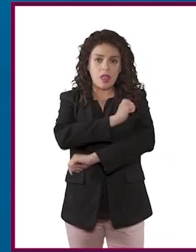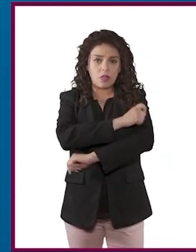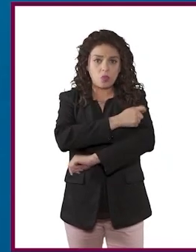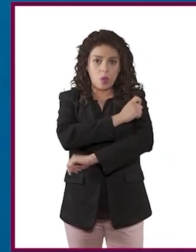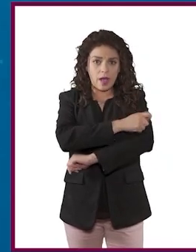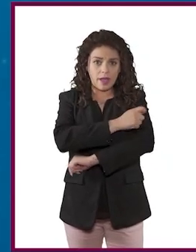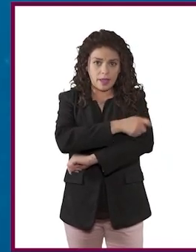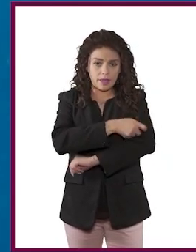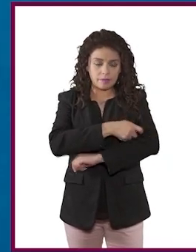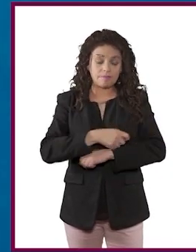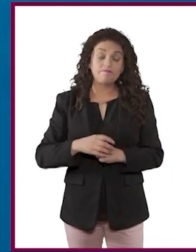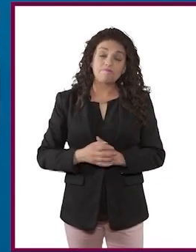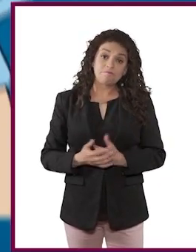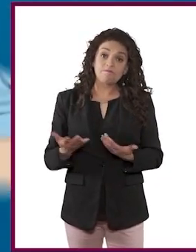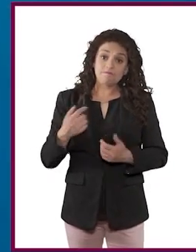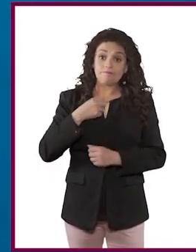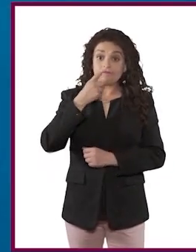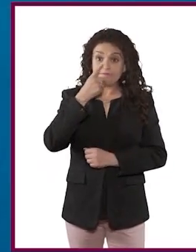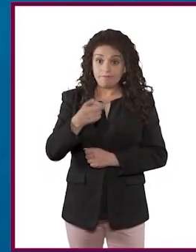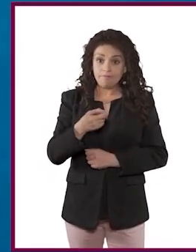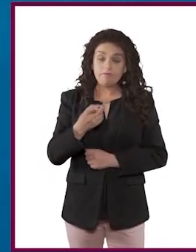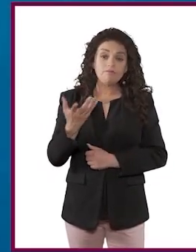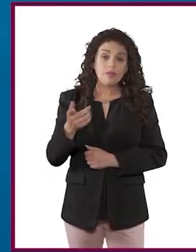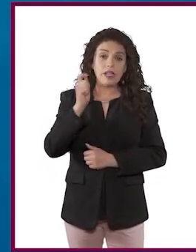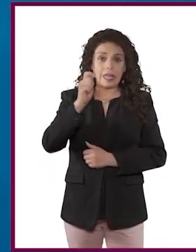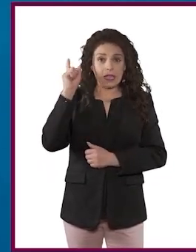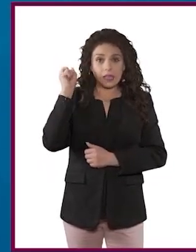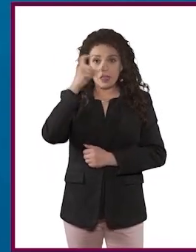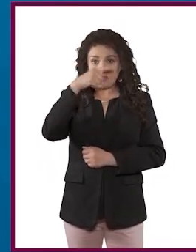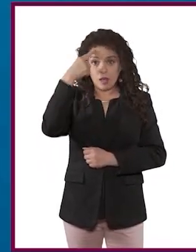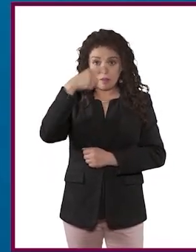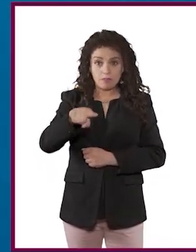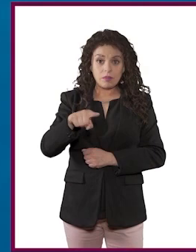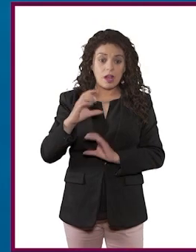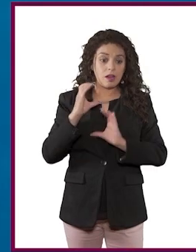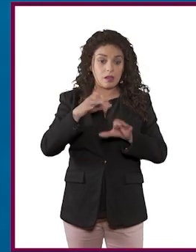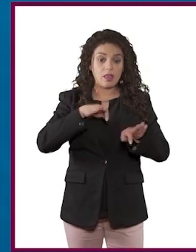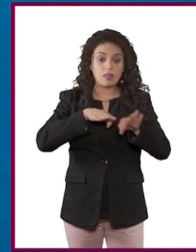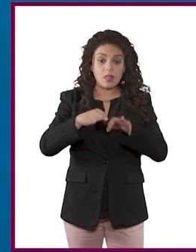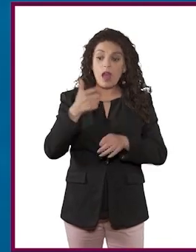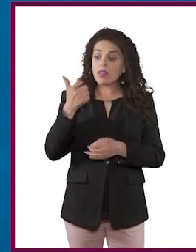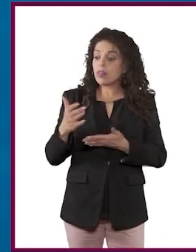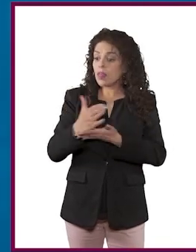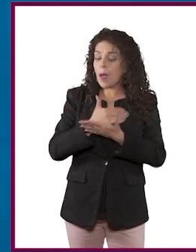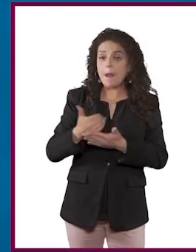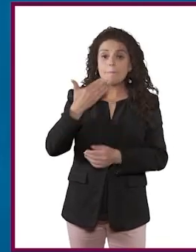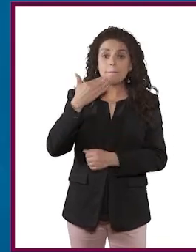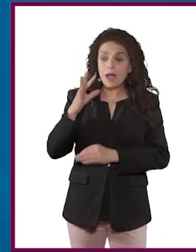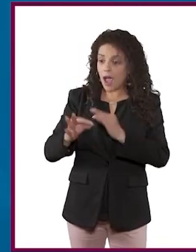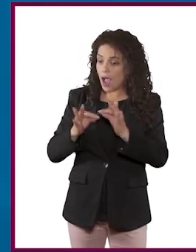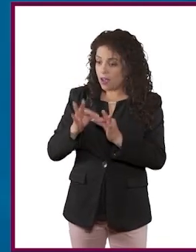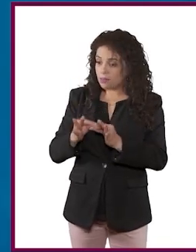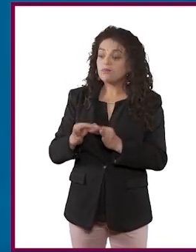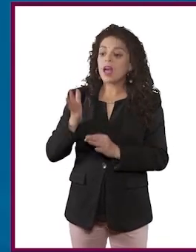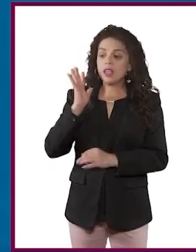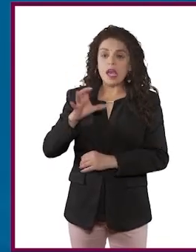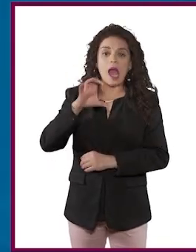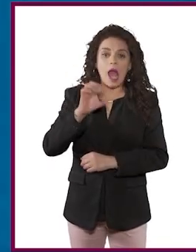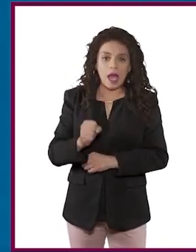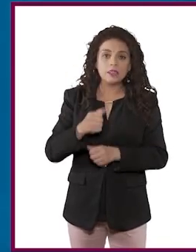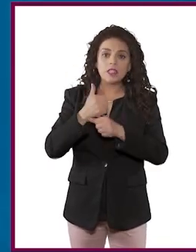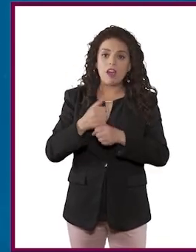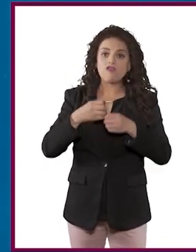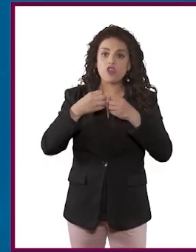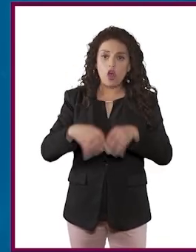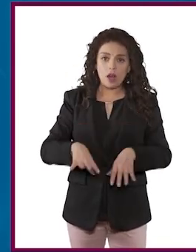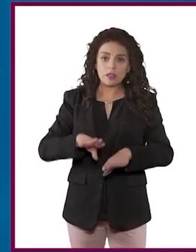tatuajes. Hay que decir que, de cierta forma, la dificultad para encontrar trabajo bien remunerado ya es una forma de violencia